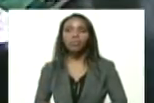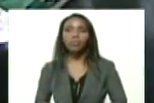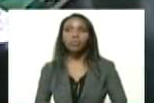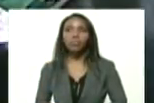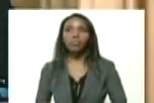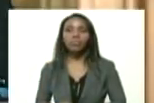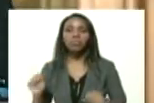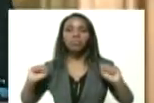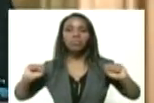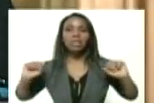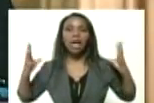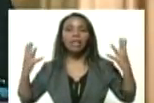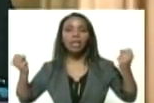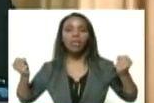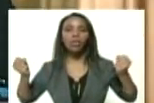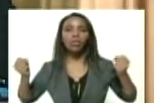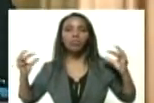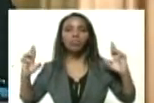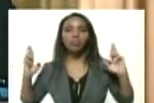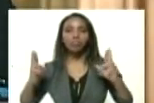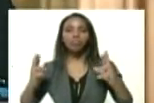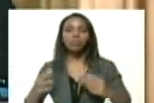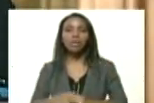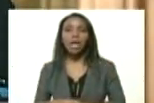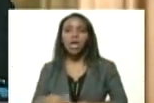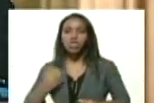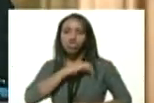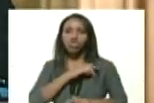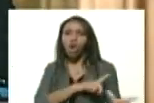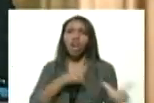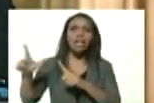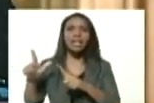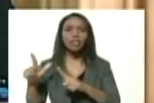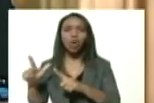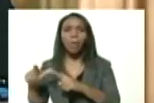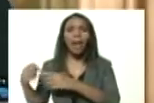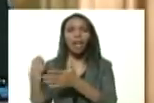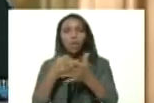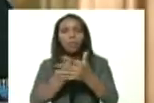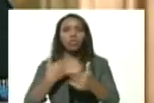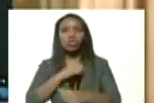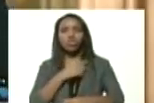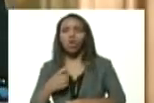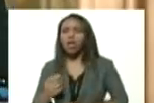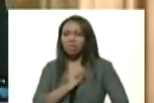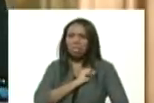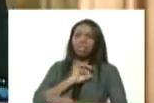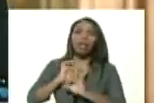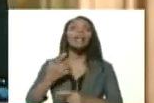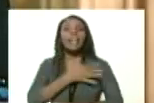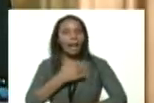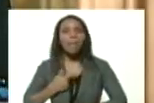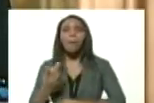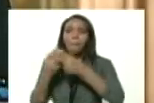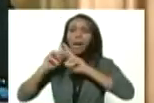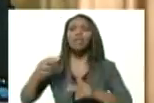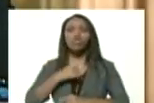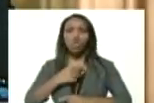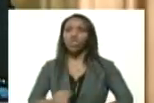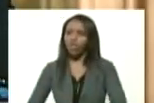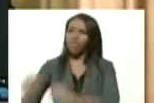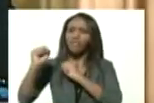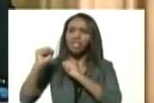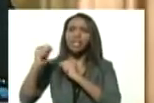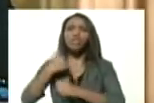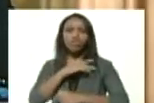entendido estamos listos para el combate no somos cobardes somos guerreros queremos la paz pero somos guerreros y